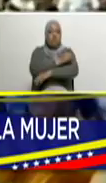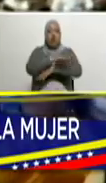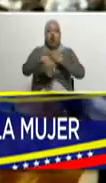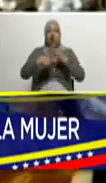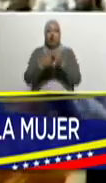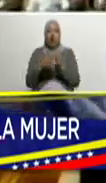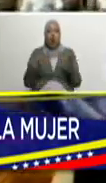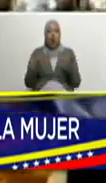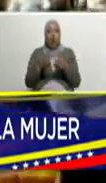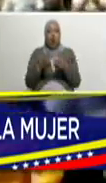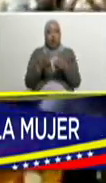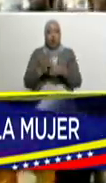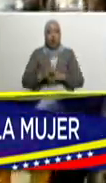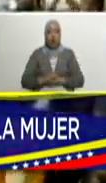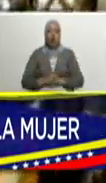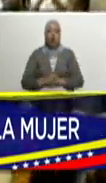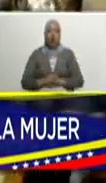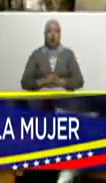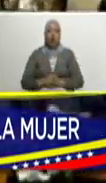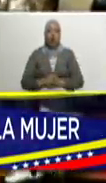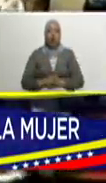todo el equipo.